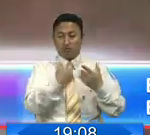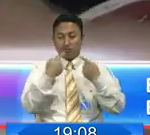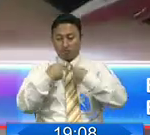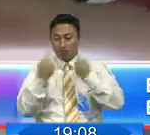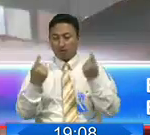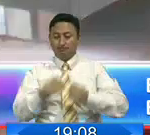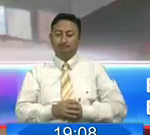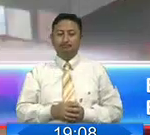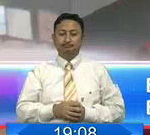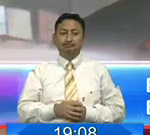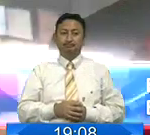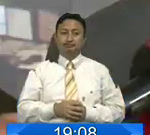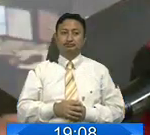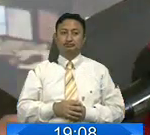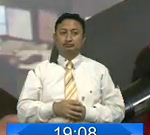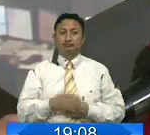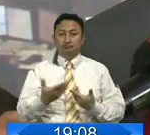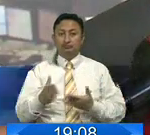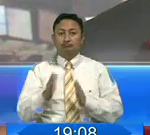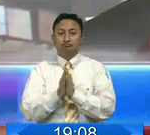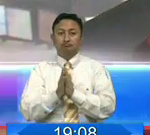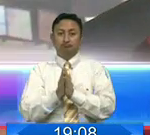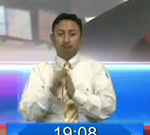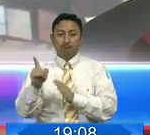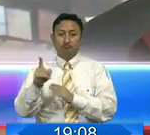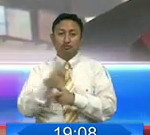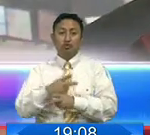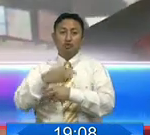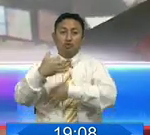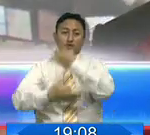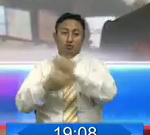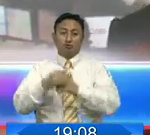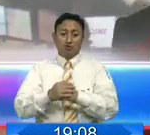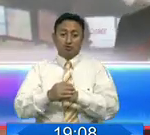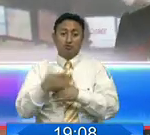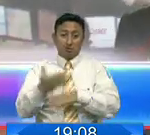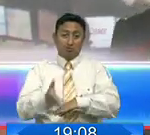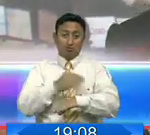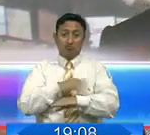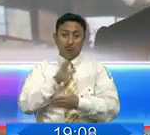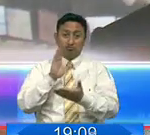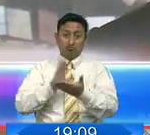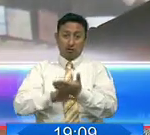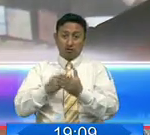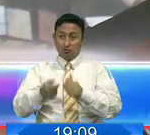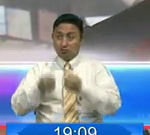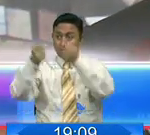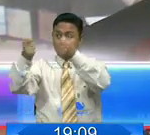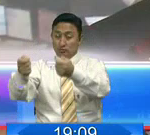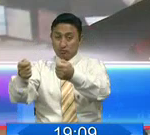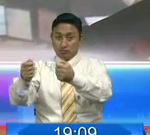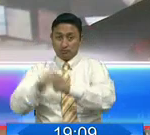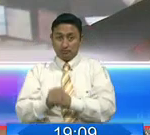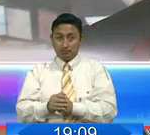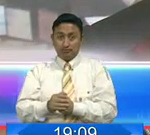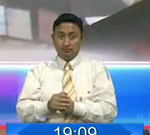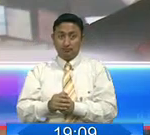la Libertad. Estamos solicitando al Consejo de la Judicatura, y ya lo hemos realizado, para que estos